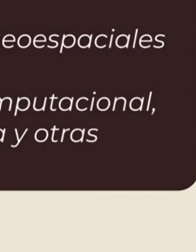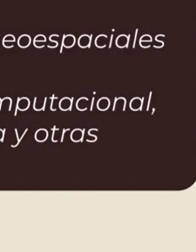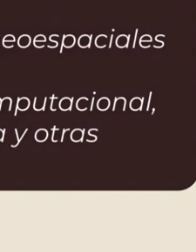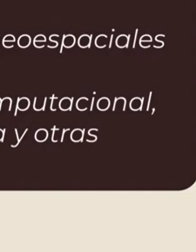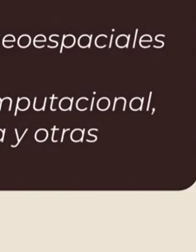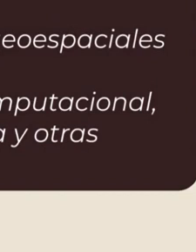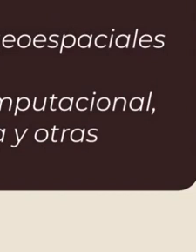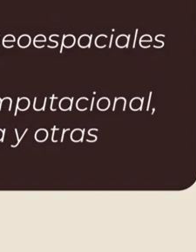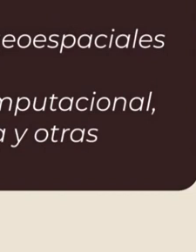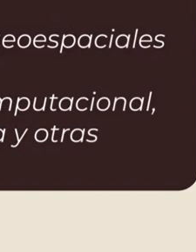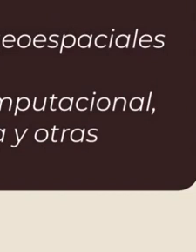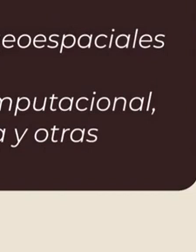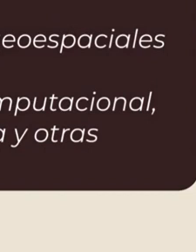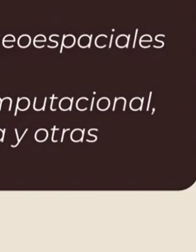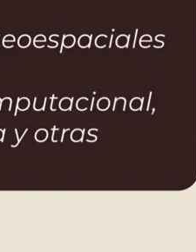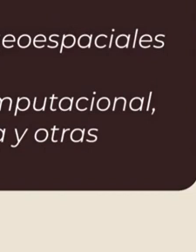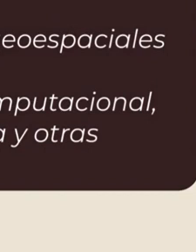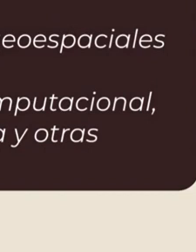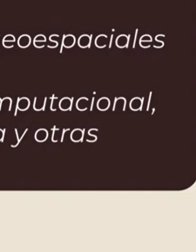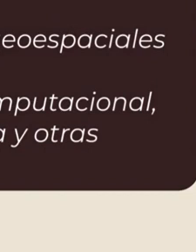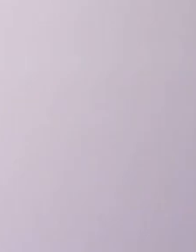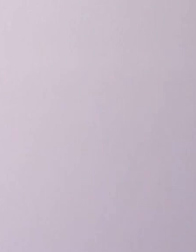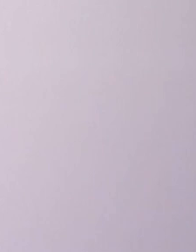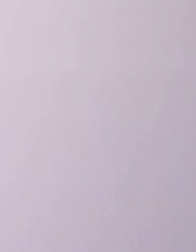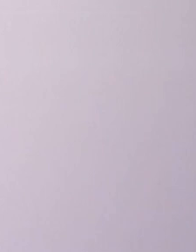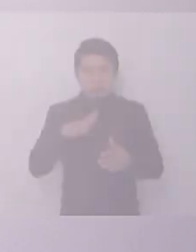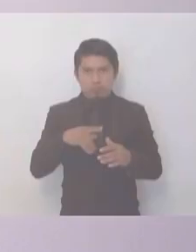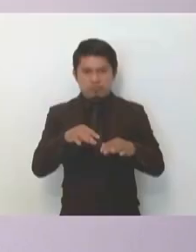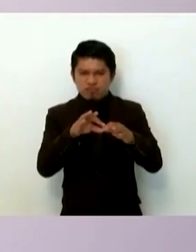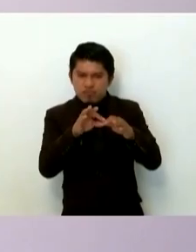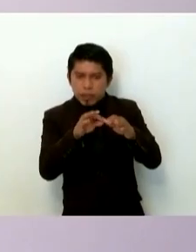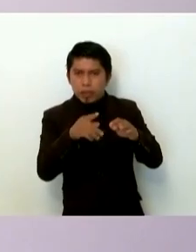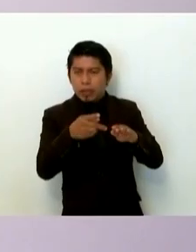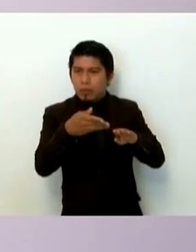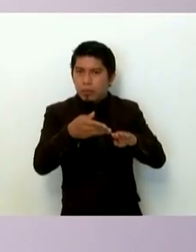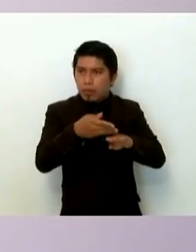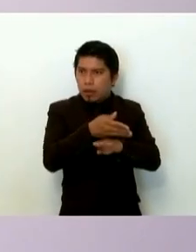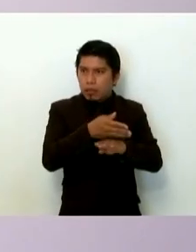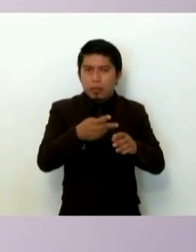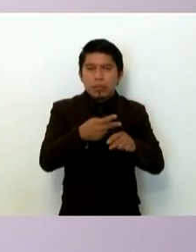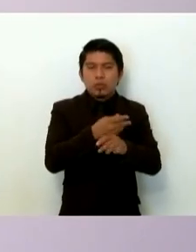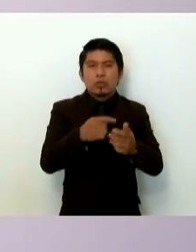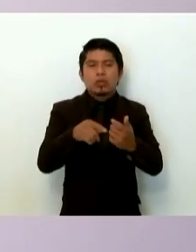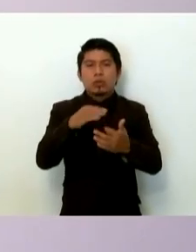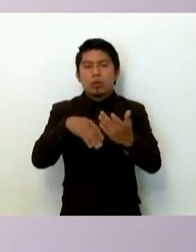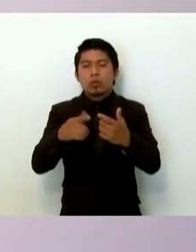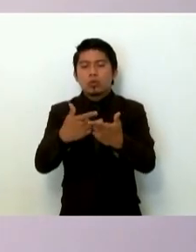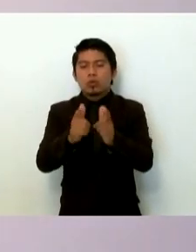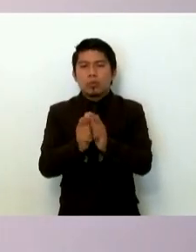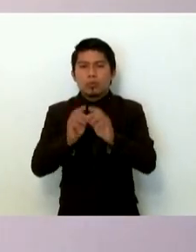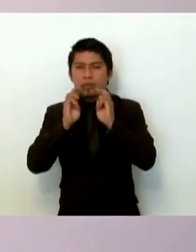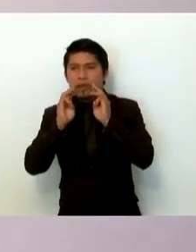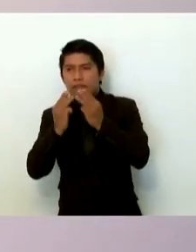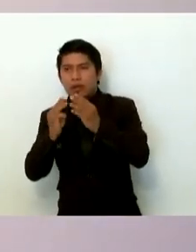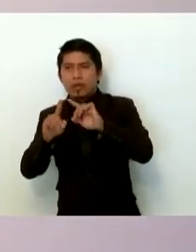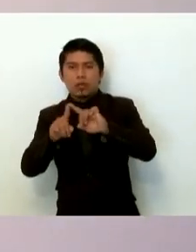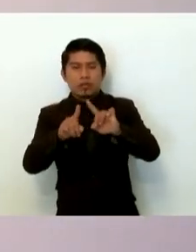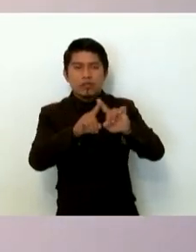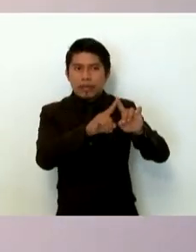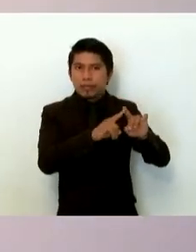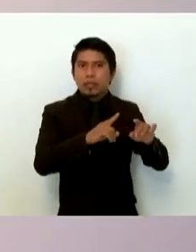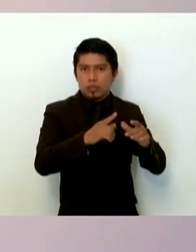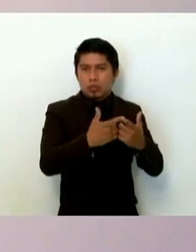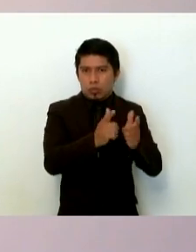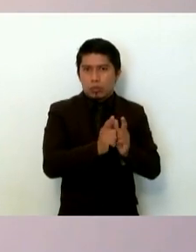del contexto de los hechos, vamos a dejar los antecedentes generales de la operación de los grupos delictivos y los distintos grupos que